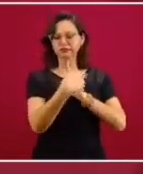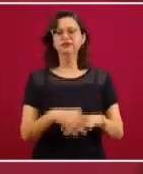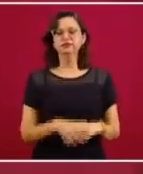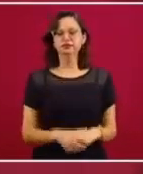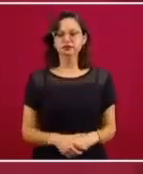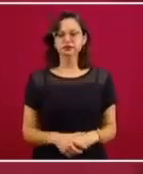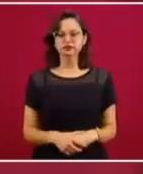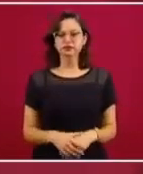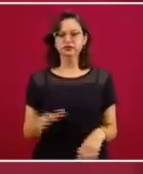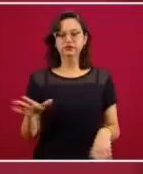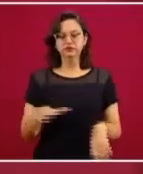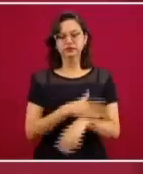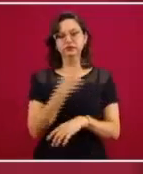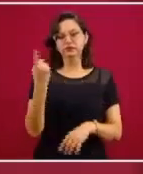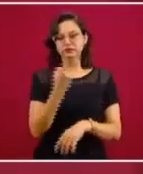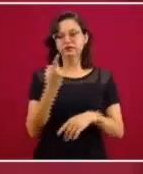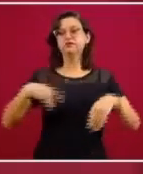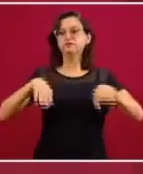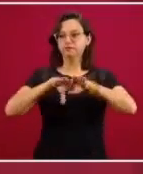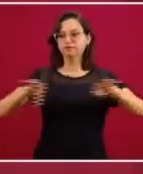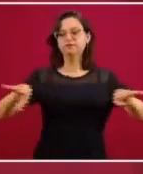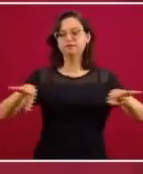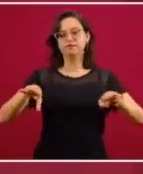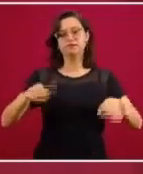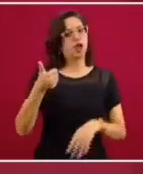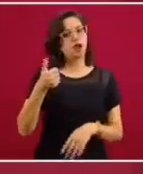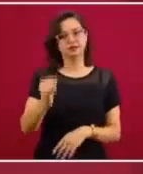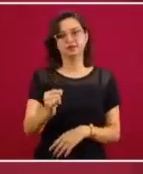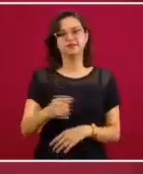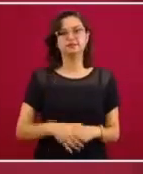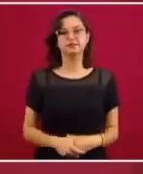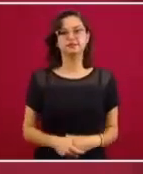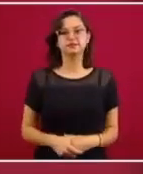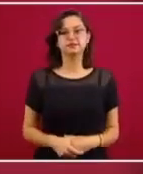porque esa es la democracia. Pero